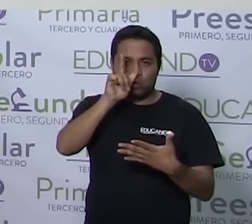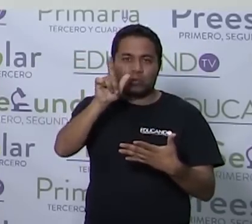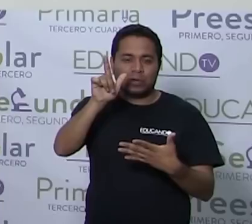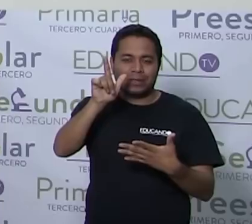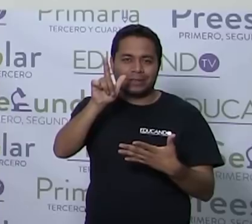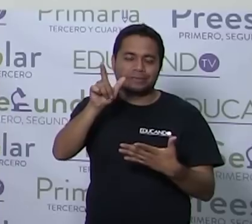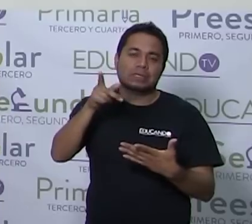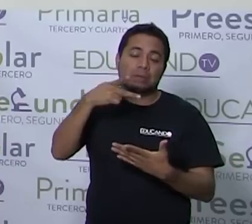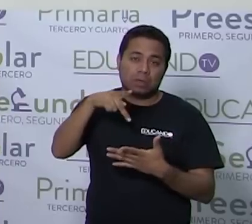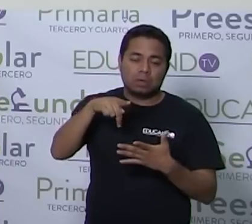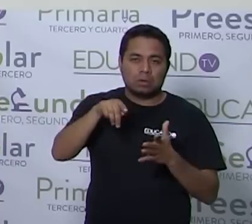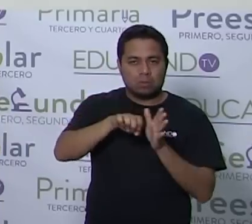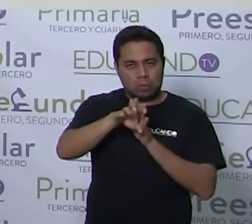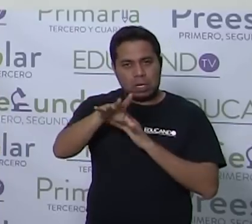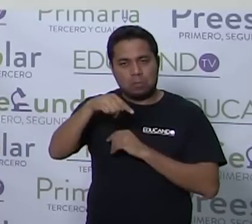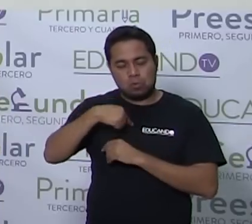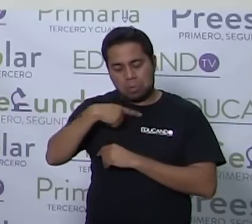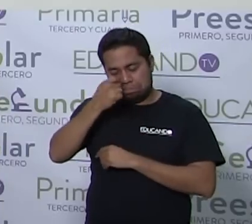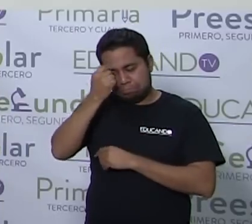yo, escritor,